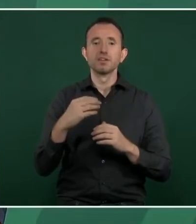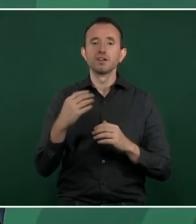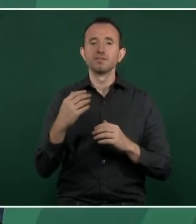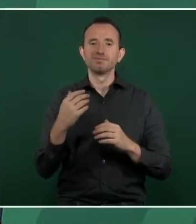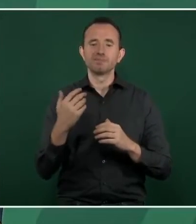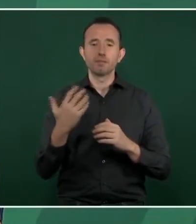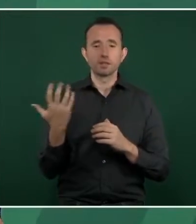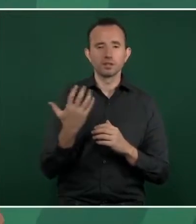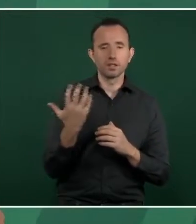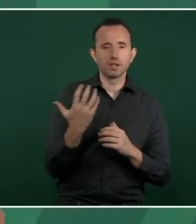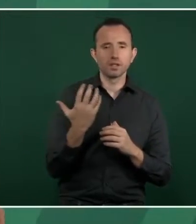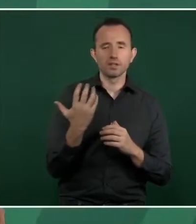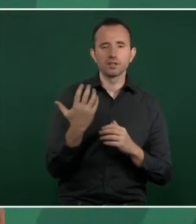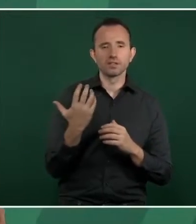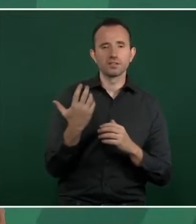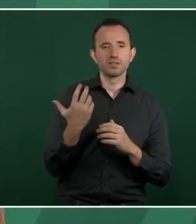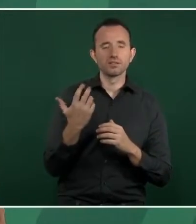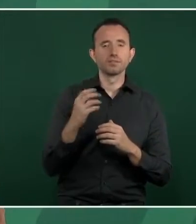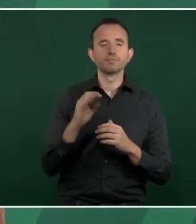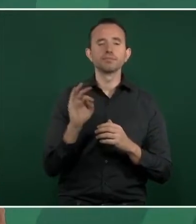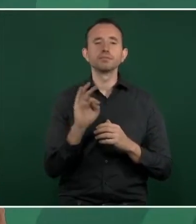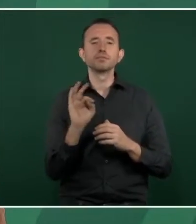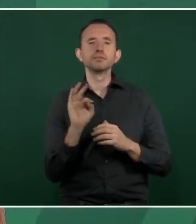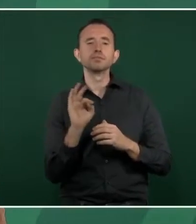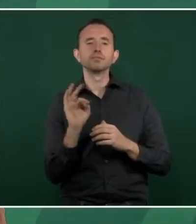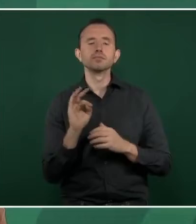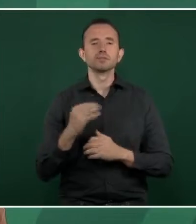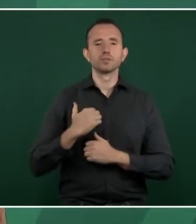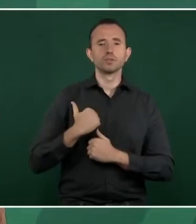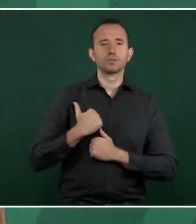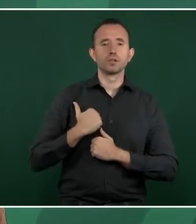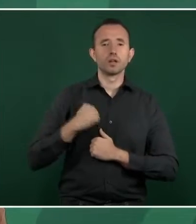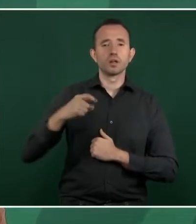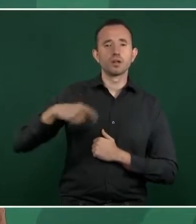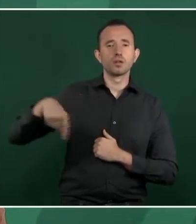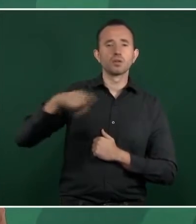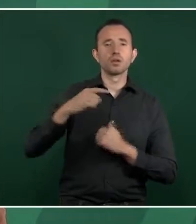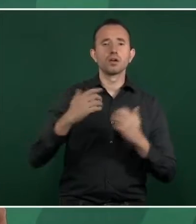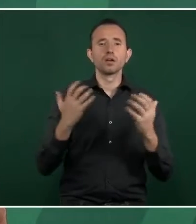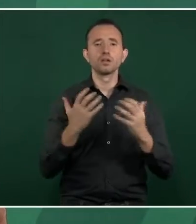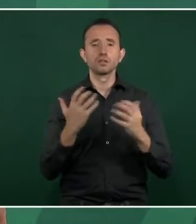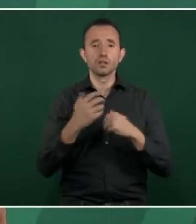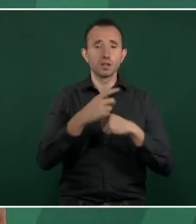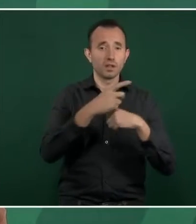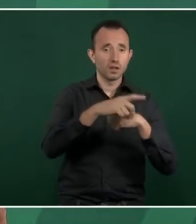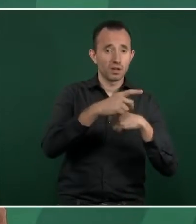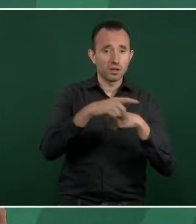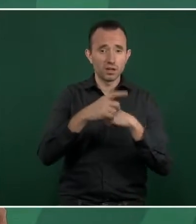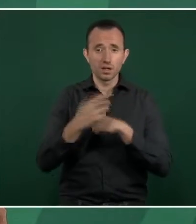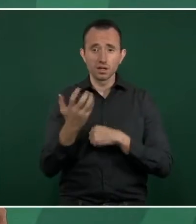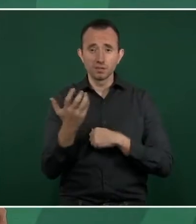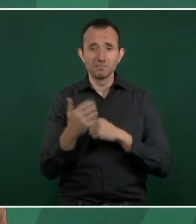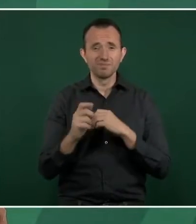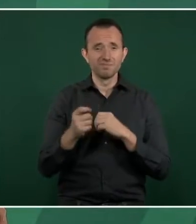si miembros del ejército habían participado en actos ilícitos, en vez de debilitarlo